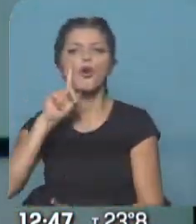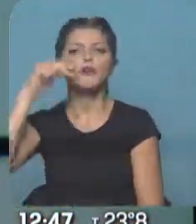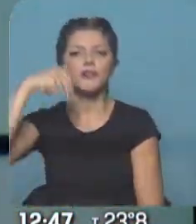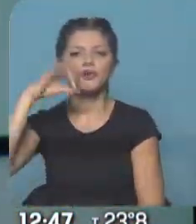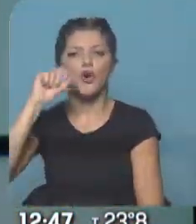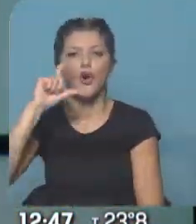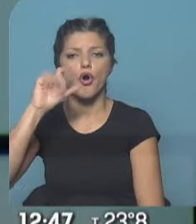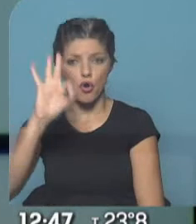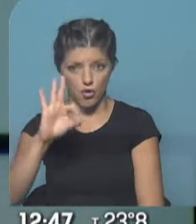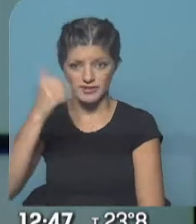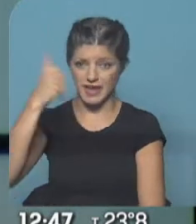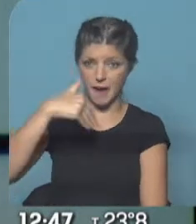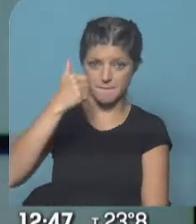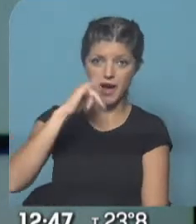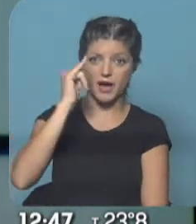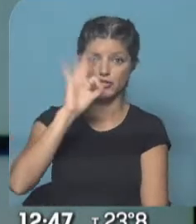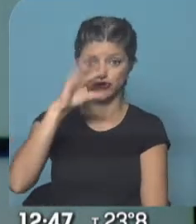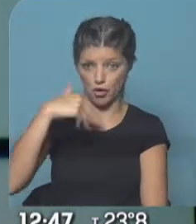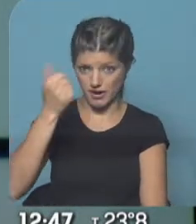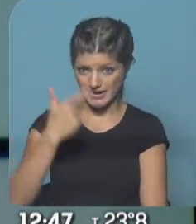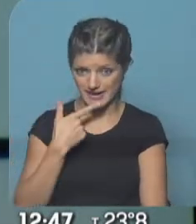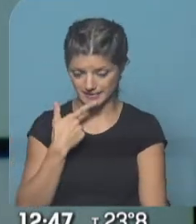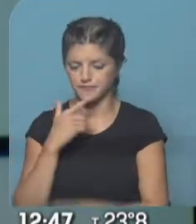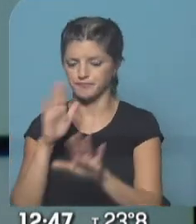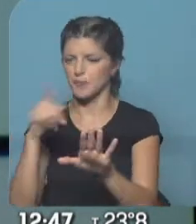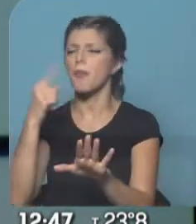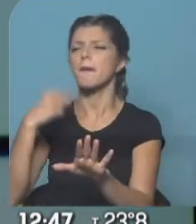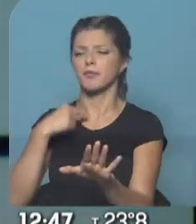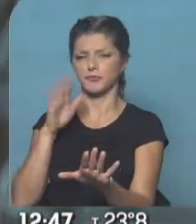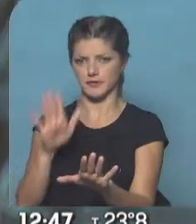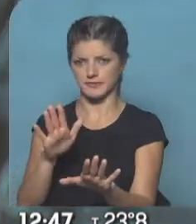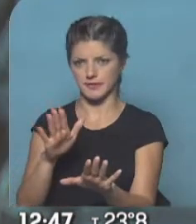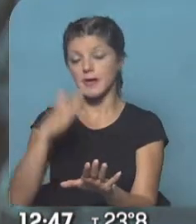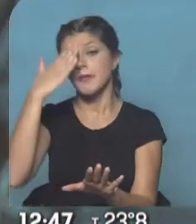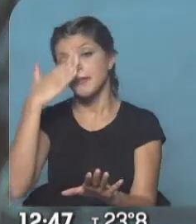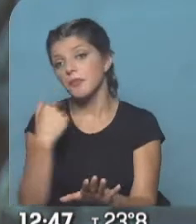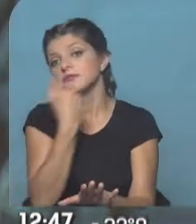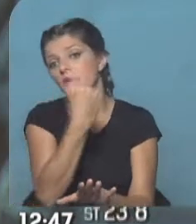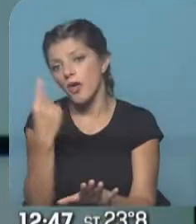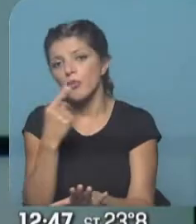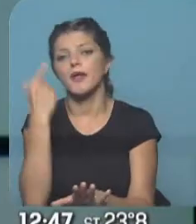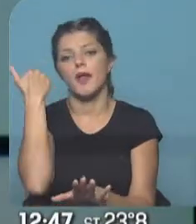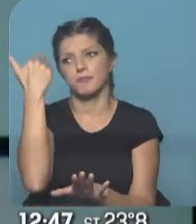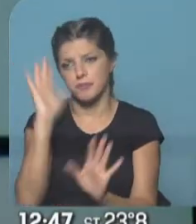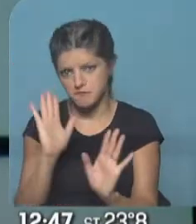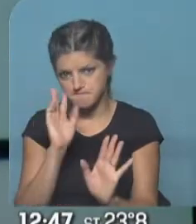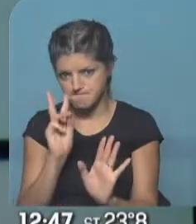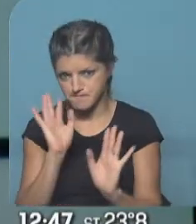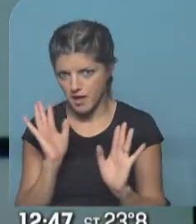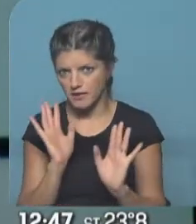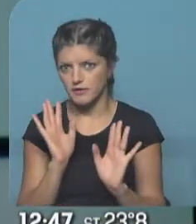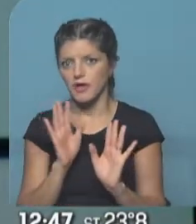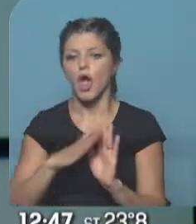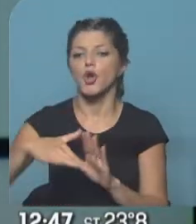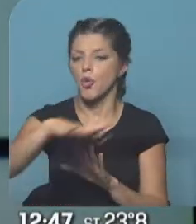Amazonas. Creo que sí, se expresa. Ahora, a tu pregunta, hay que ver después cada conferencia episcopal, cada